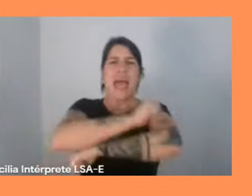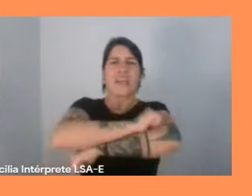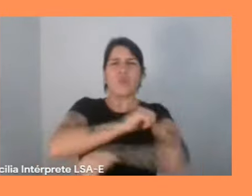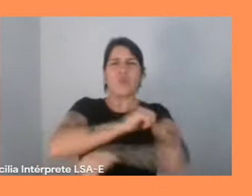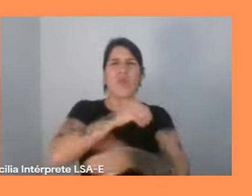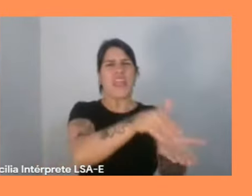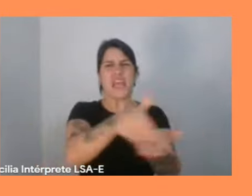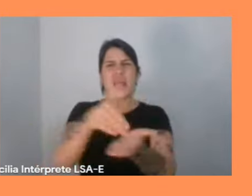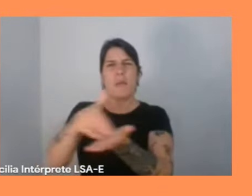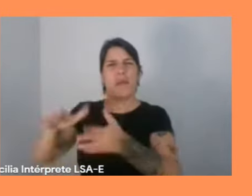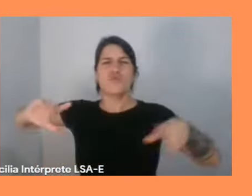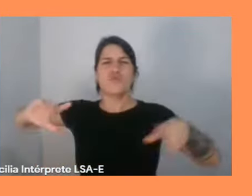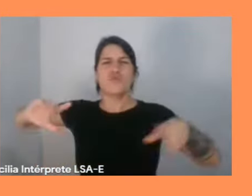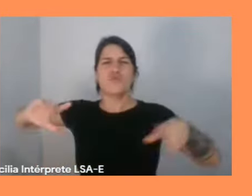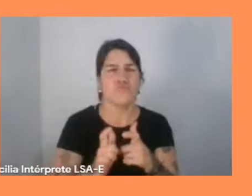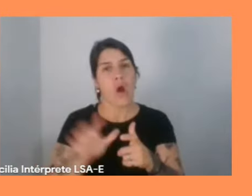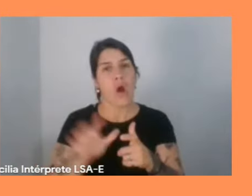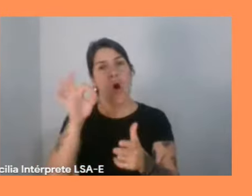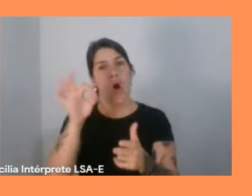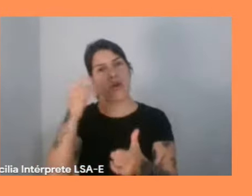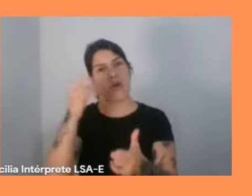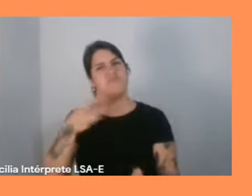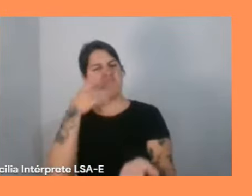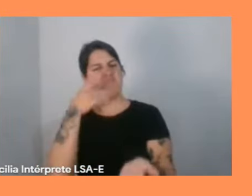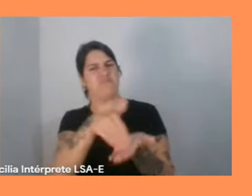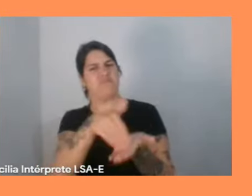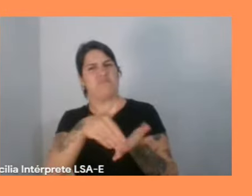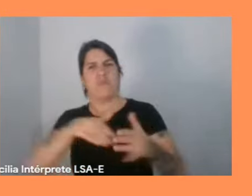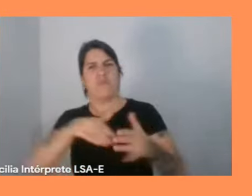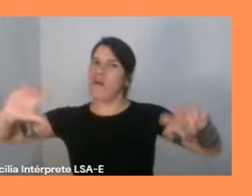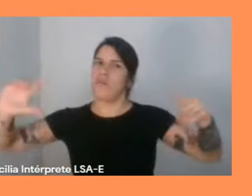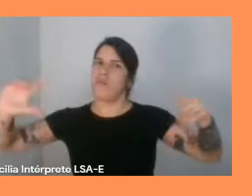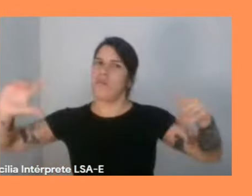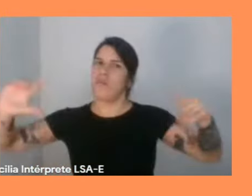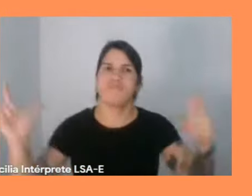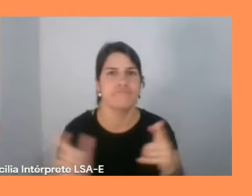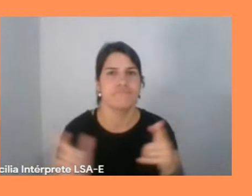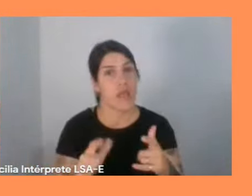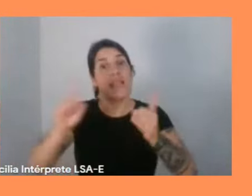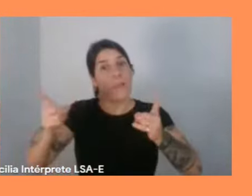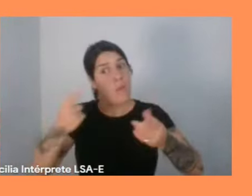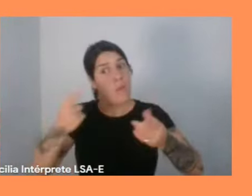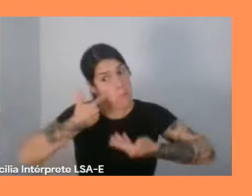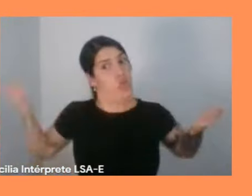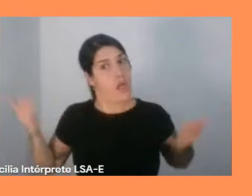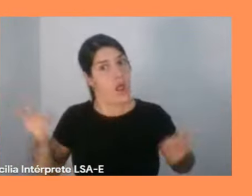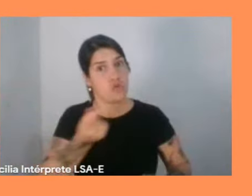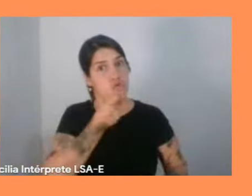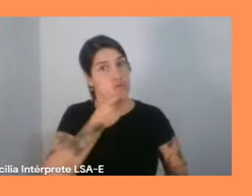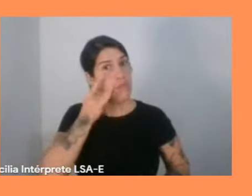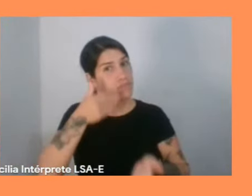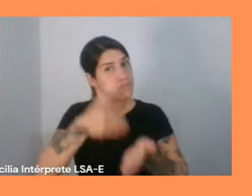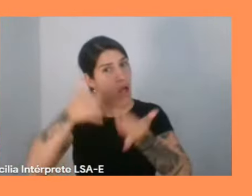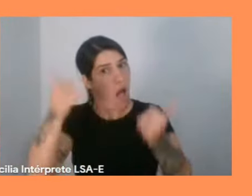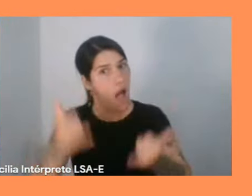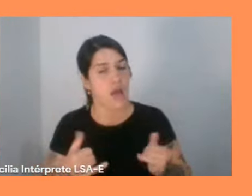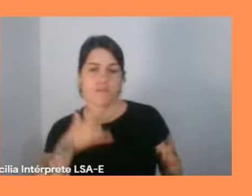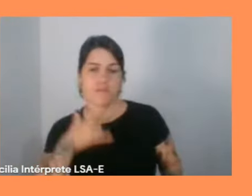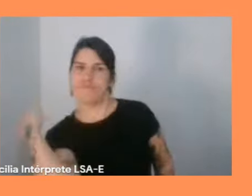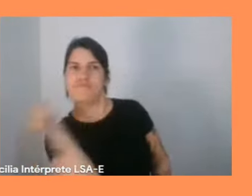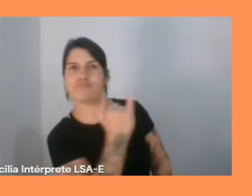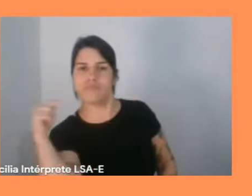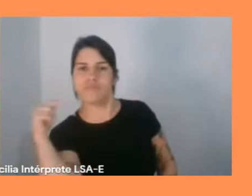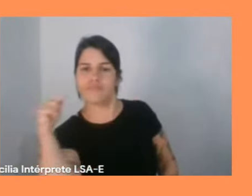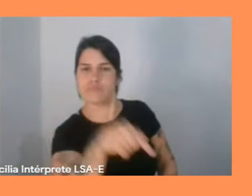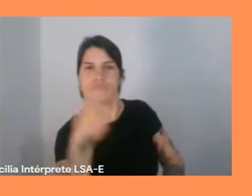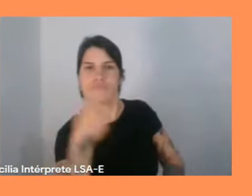Visibiliza el racismo en las prácticas cotidianas desde la valoración de las personas a la atención a